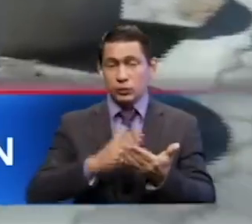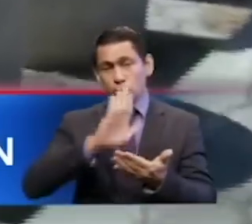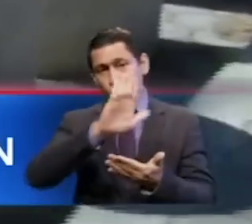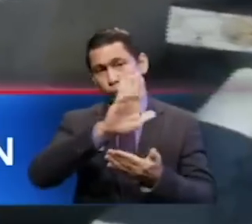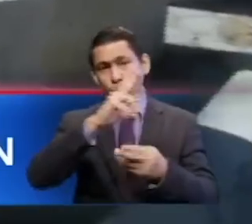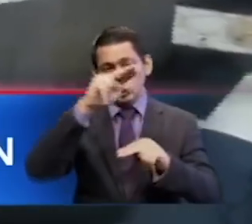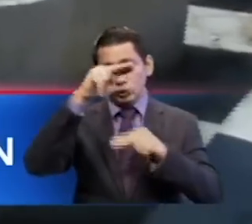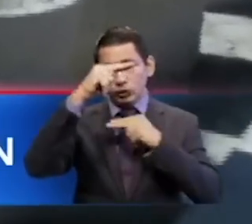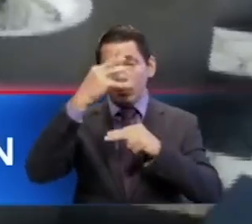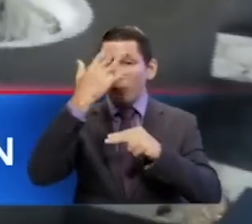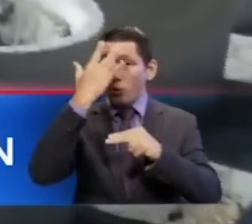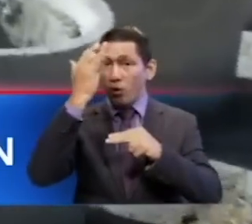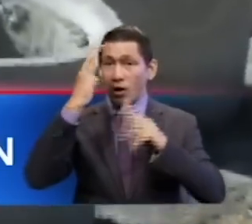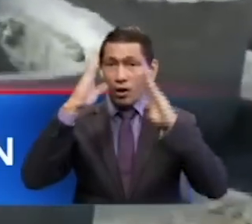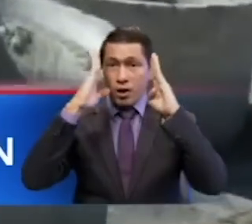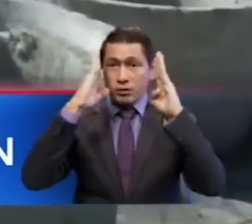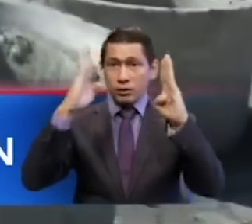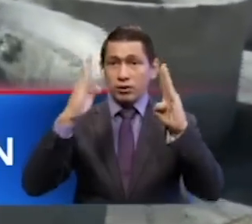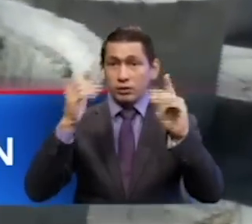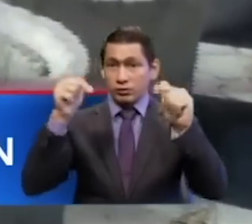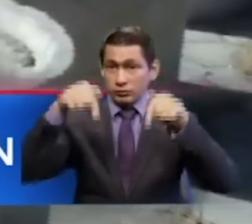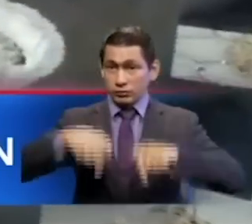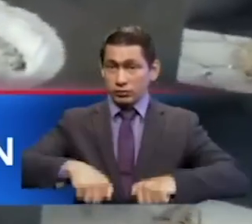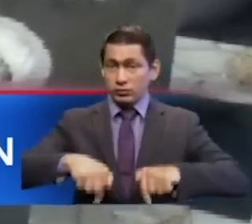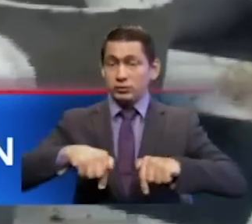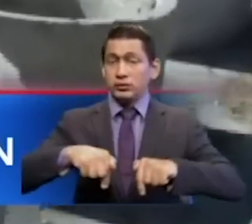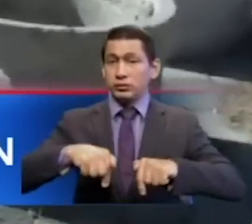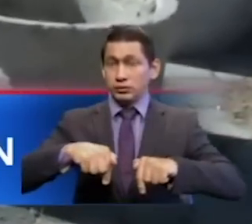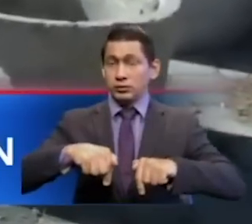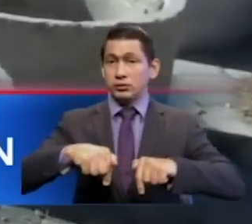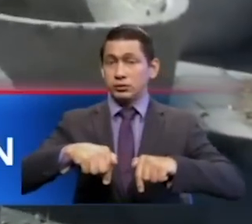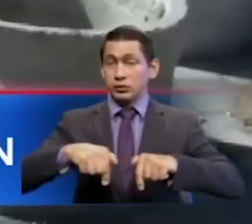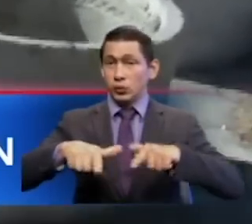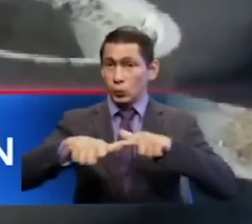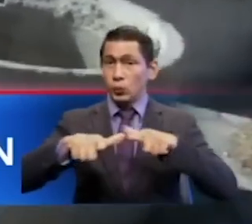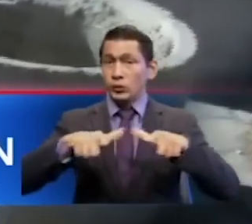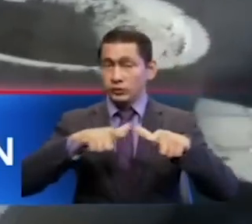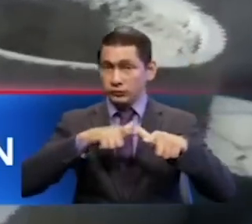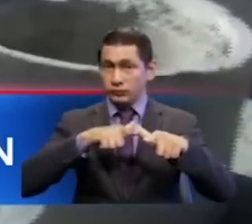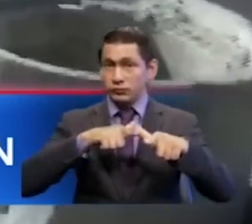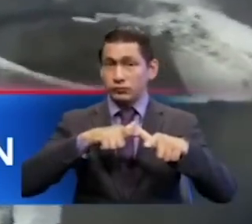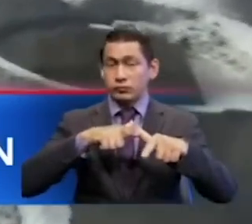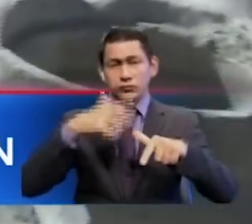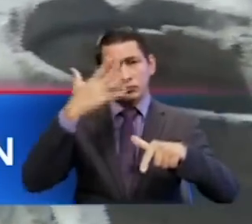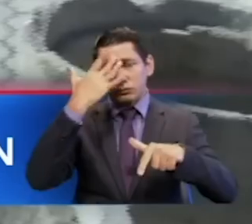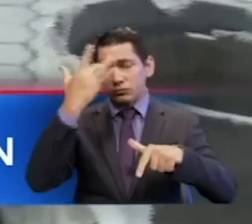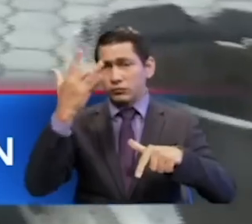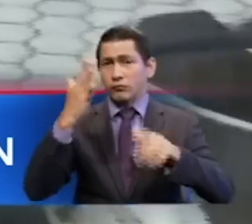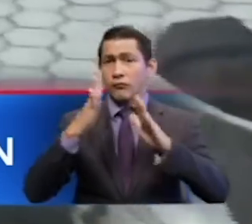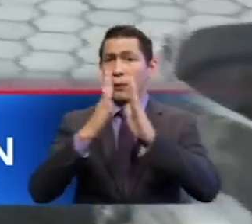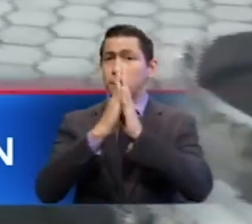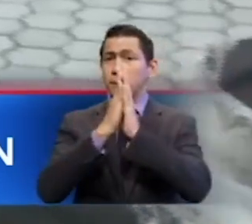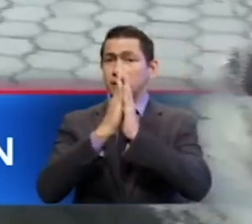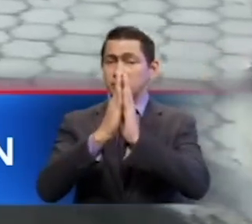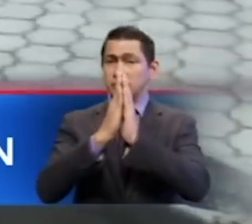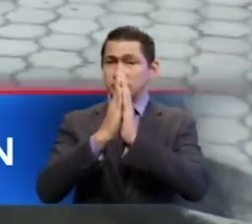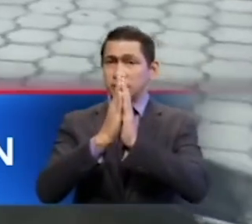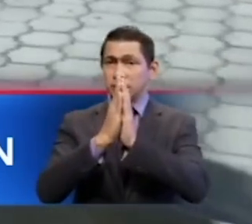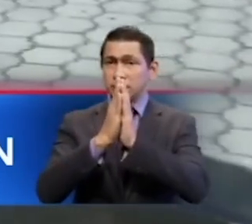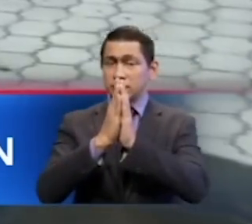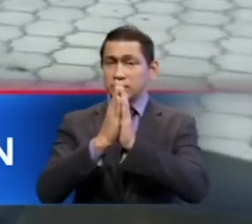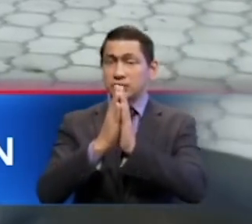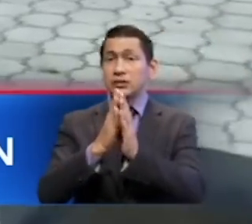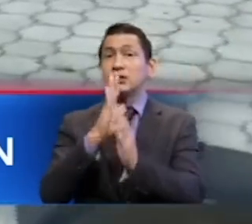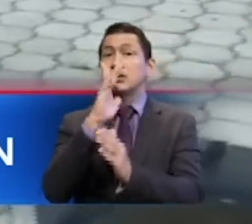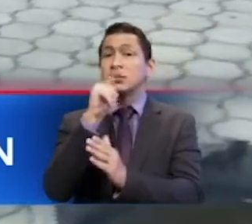que está dando a nuestra población. Queremos aprovechar este momento para pedir también a los señores socios